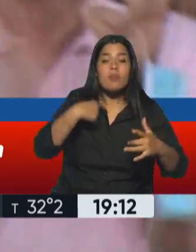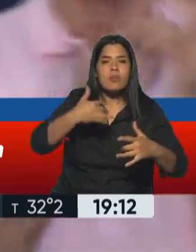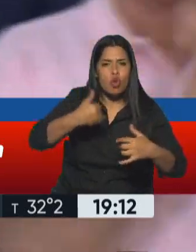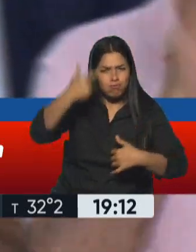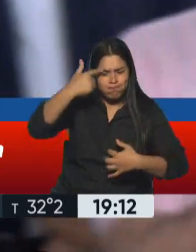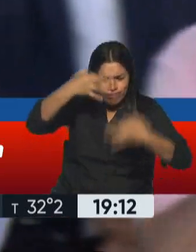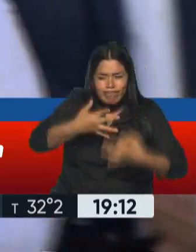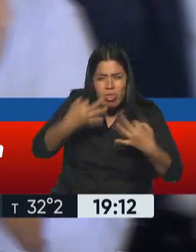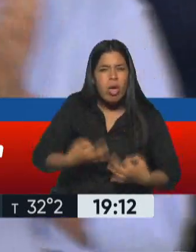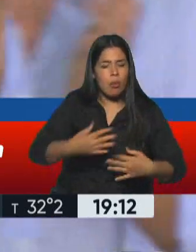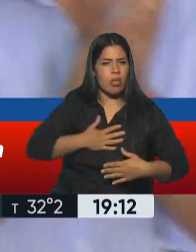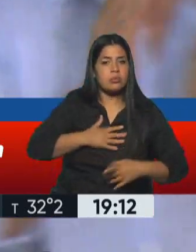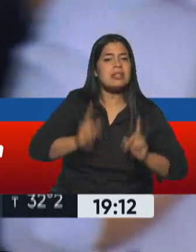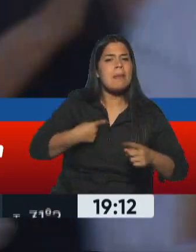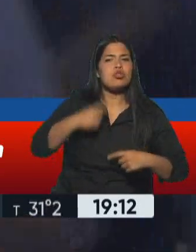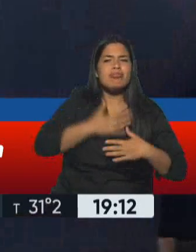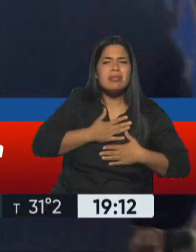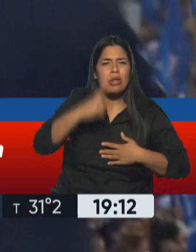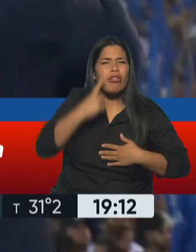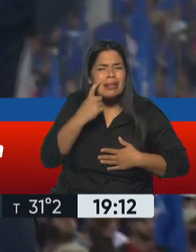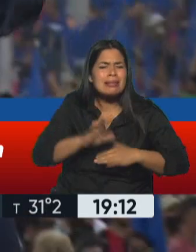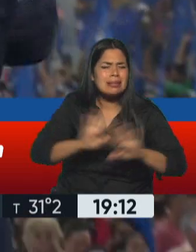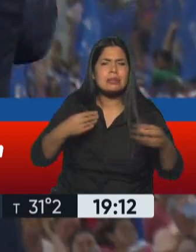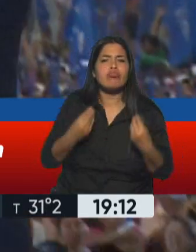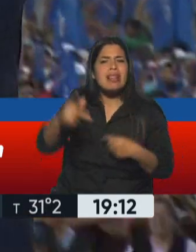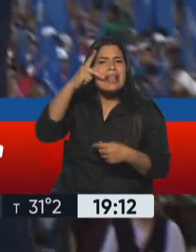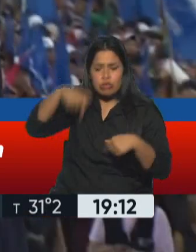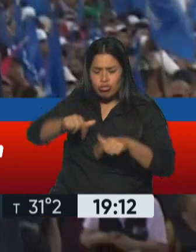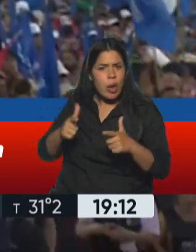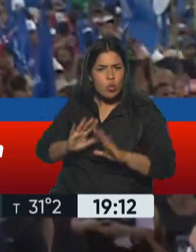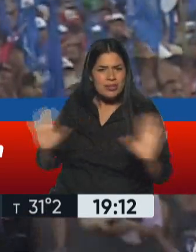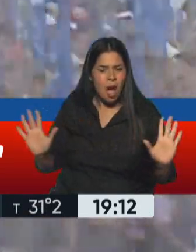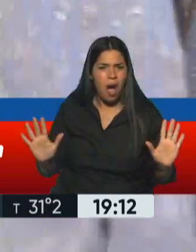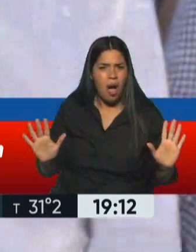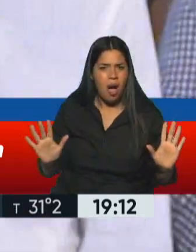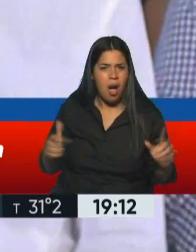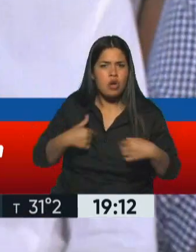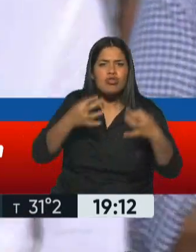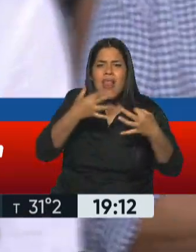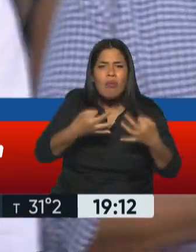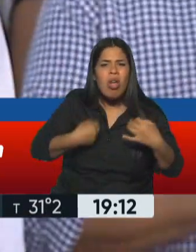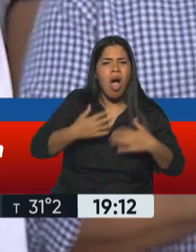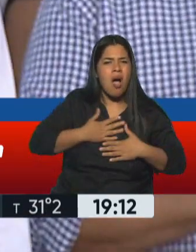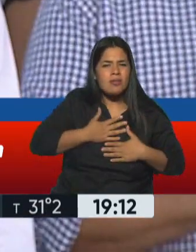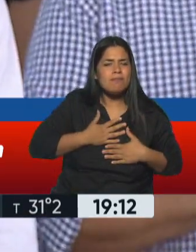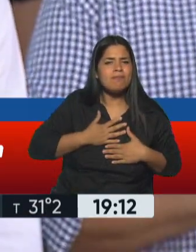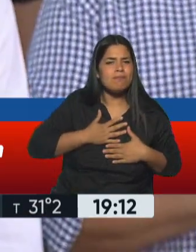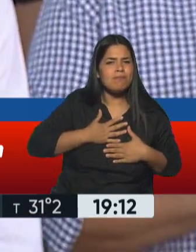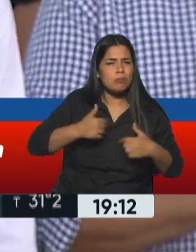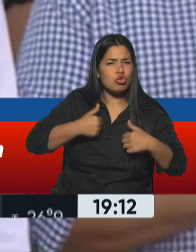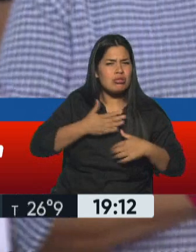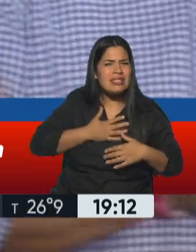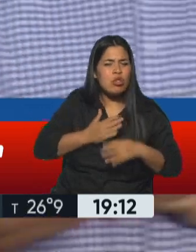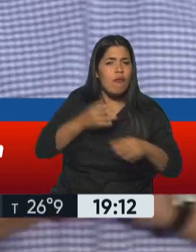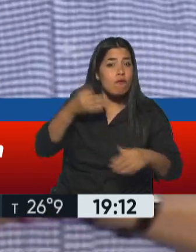absoluta, la tristeza de no tenerlo a Néstor y la certeza absoluta de que mi destino es terminar